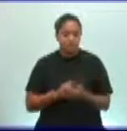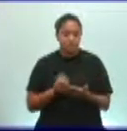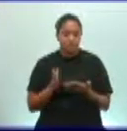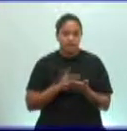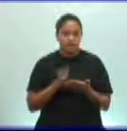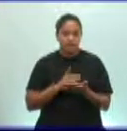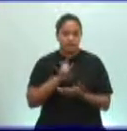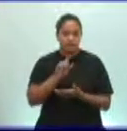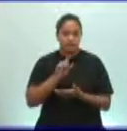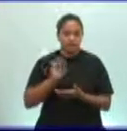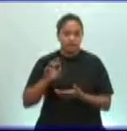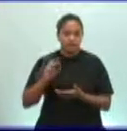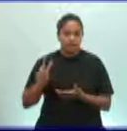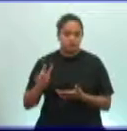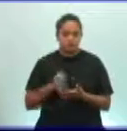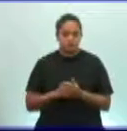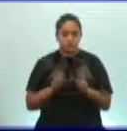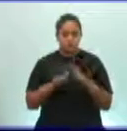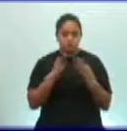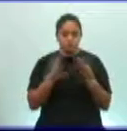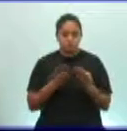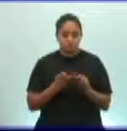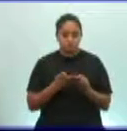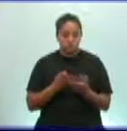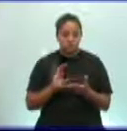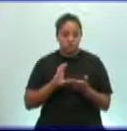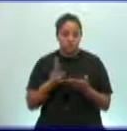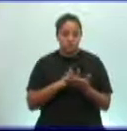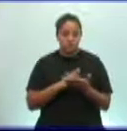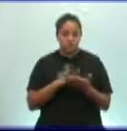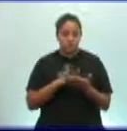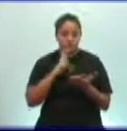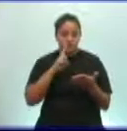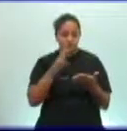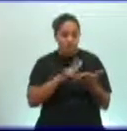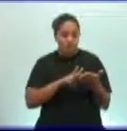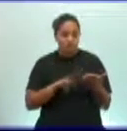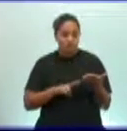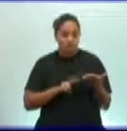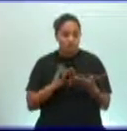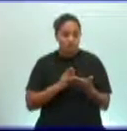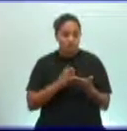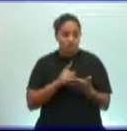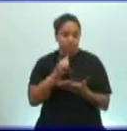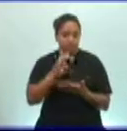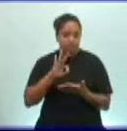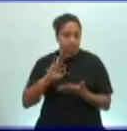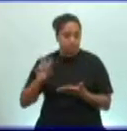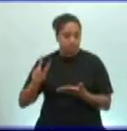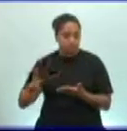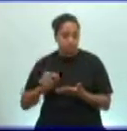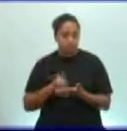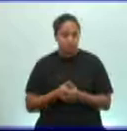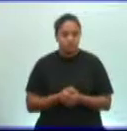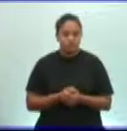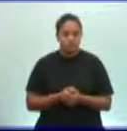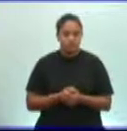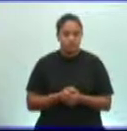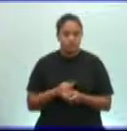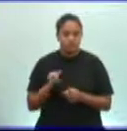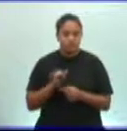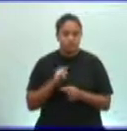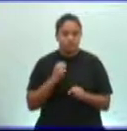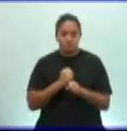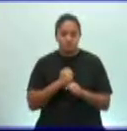182. Todos con su libro de lectura abierto en la página 182. También trabajaremos con